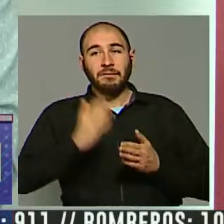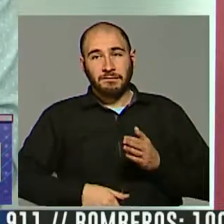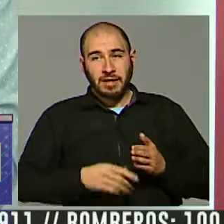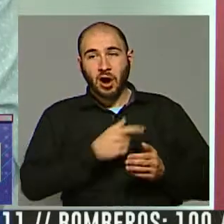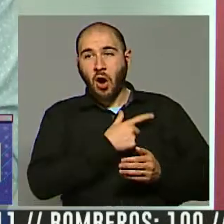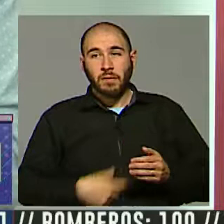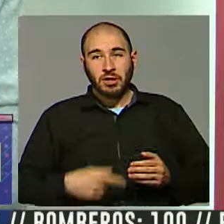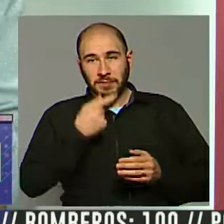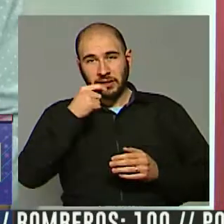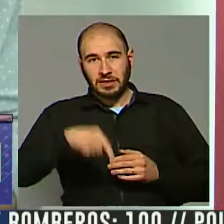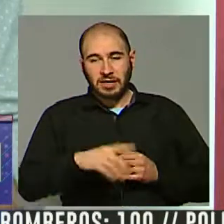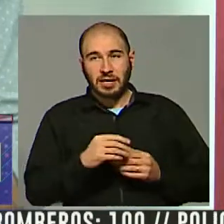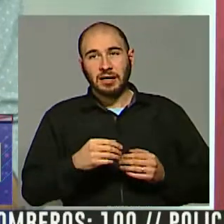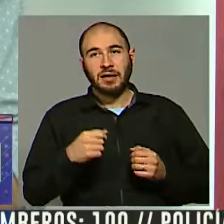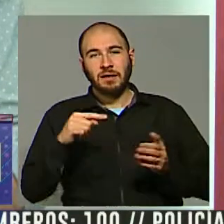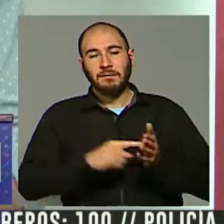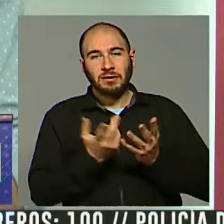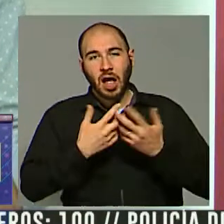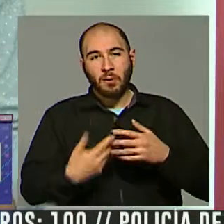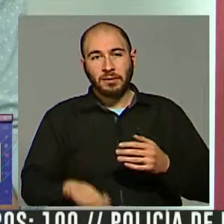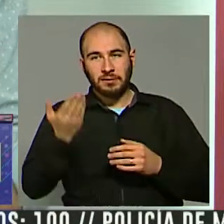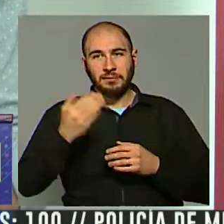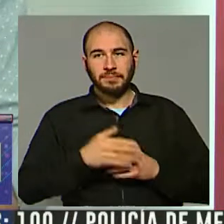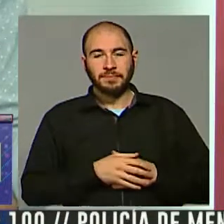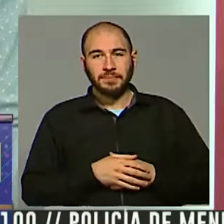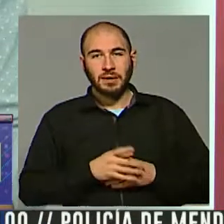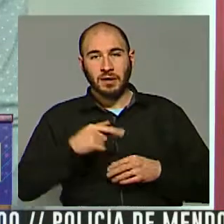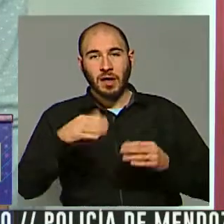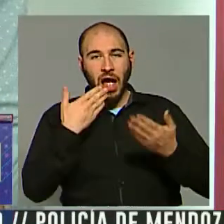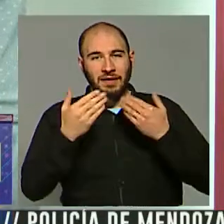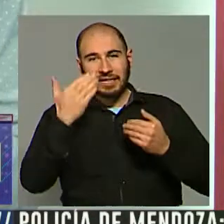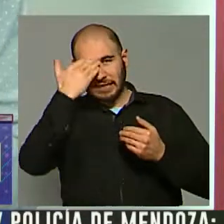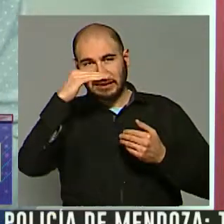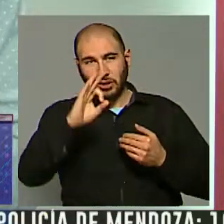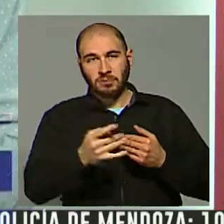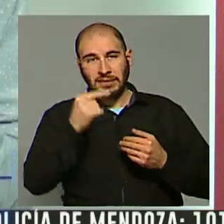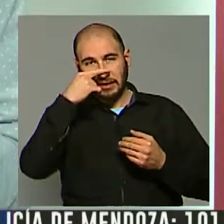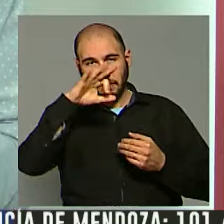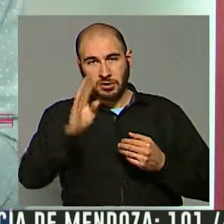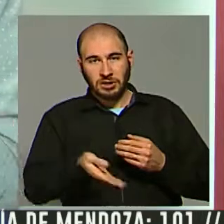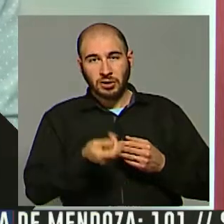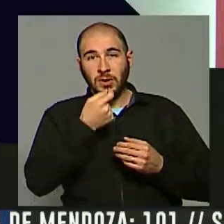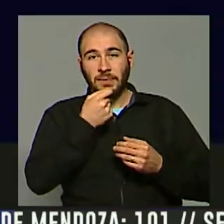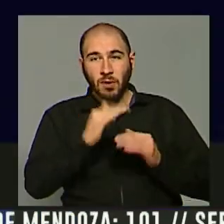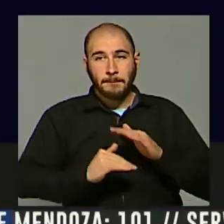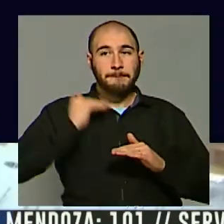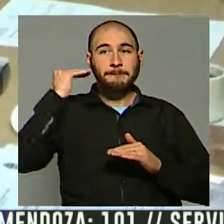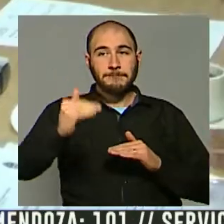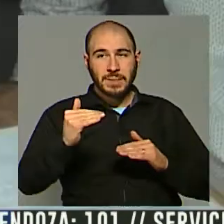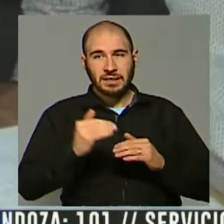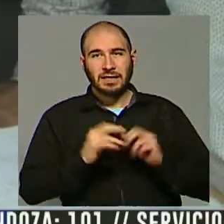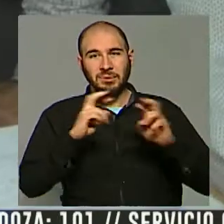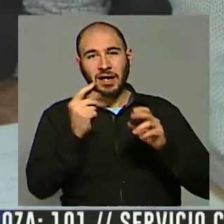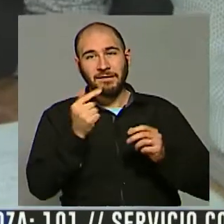del gobierno provincial esta famosa cláusula gatillo que habían arreglado por un 15,7%, que en el caso de superarse este monto en